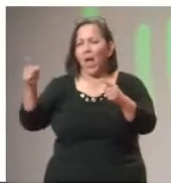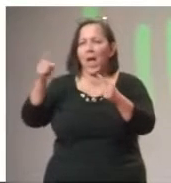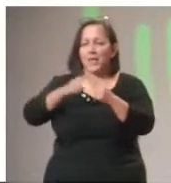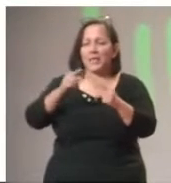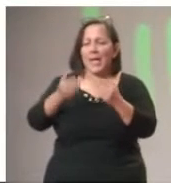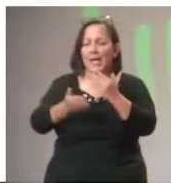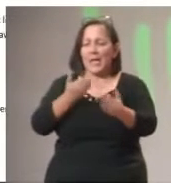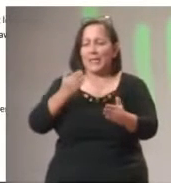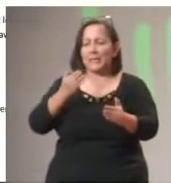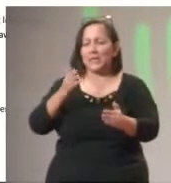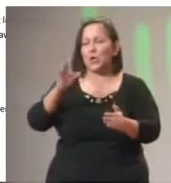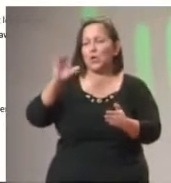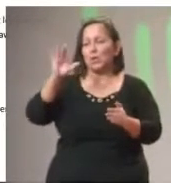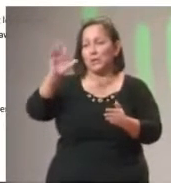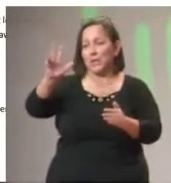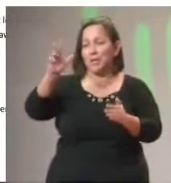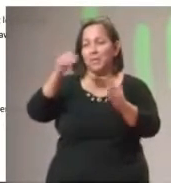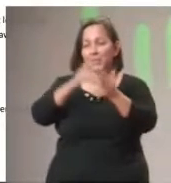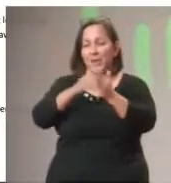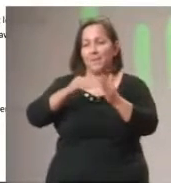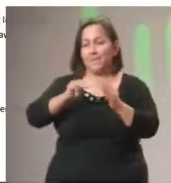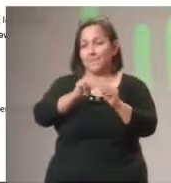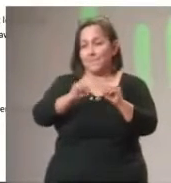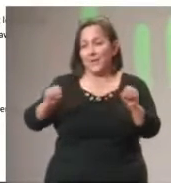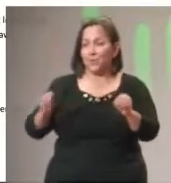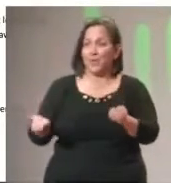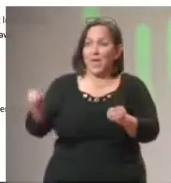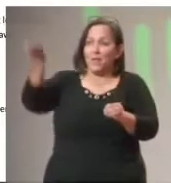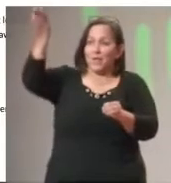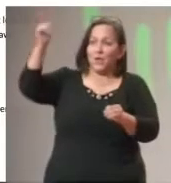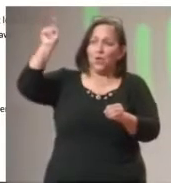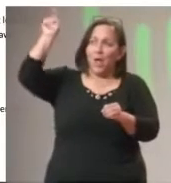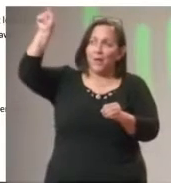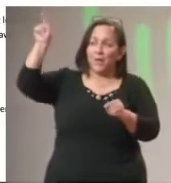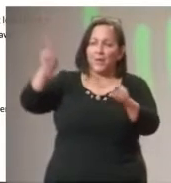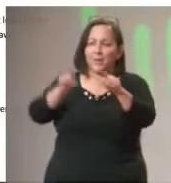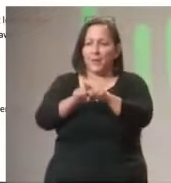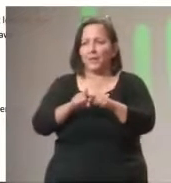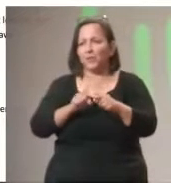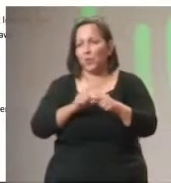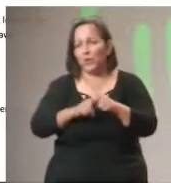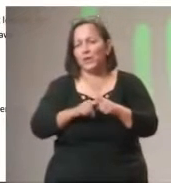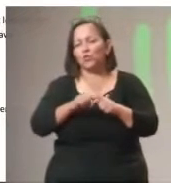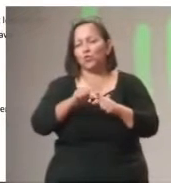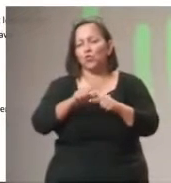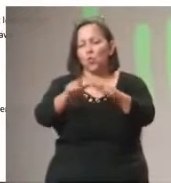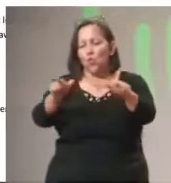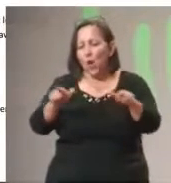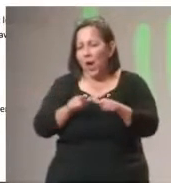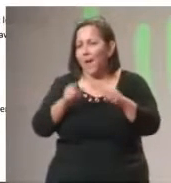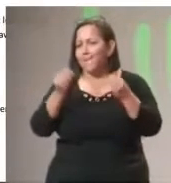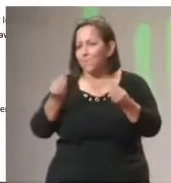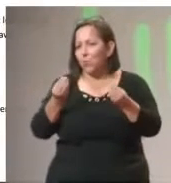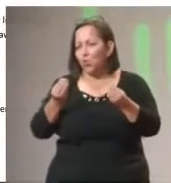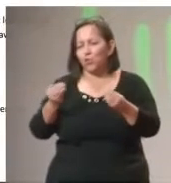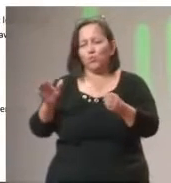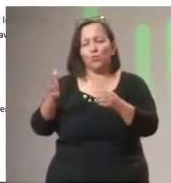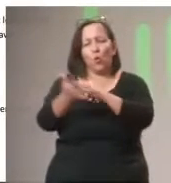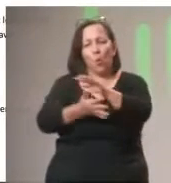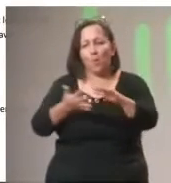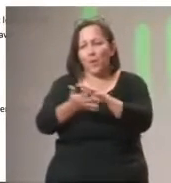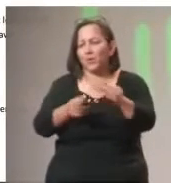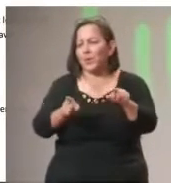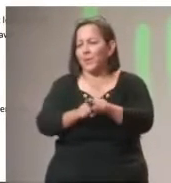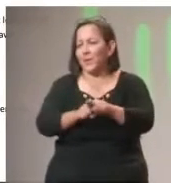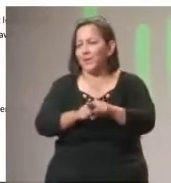elevación. Es una zona donde tenemos un sistema de acuíferos muy complejo, y que don Alan al principio los mencionó. Tenemos un sistema